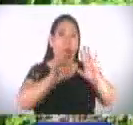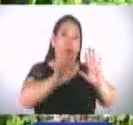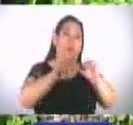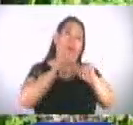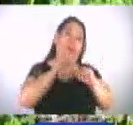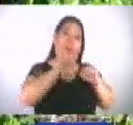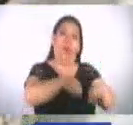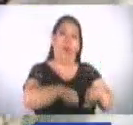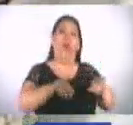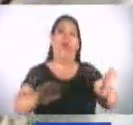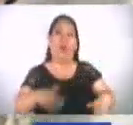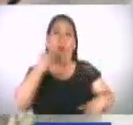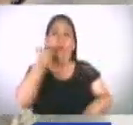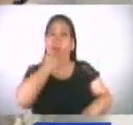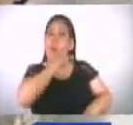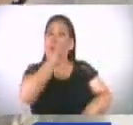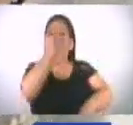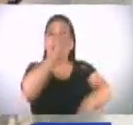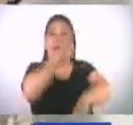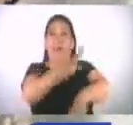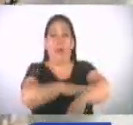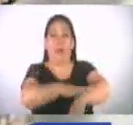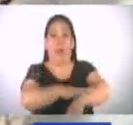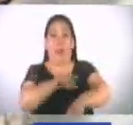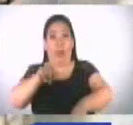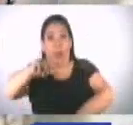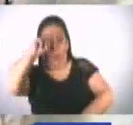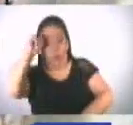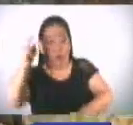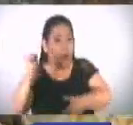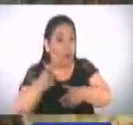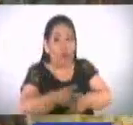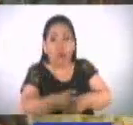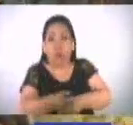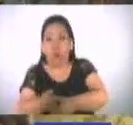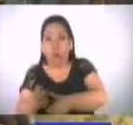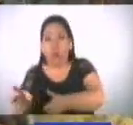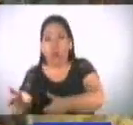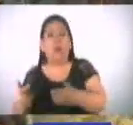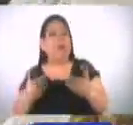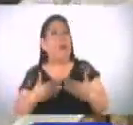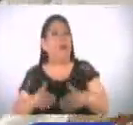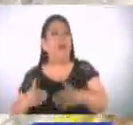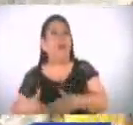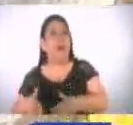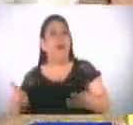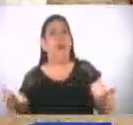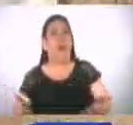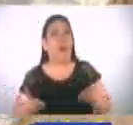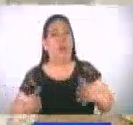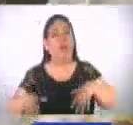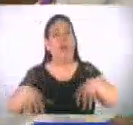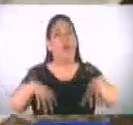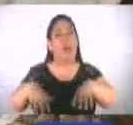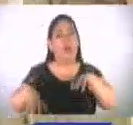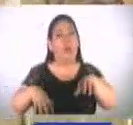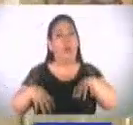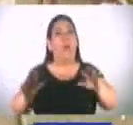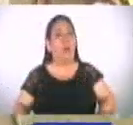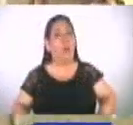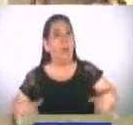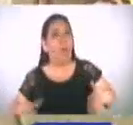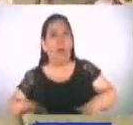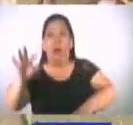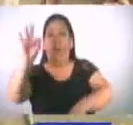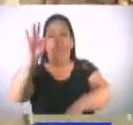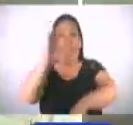a causa del dengue. Estas jornadas se continúan realizando en otras partes del país para evitar que